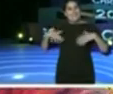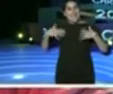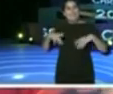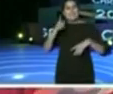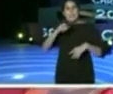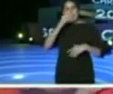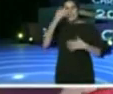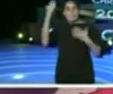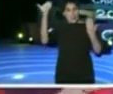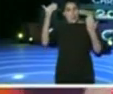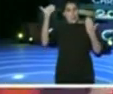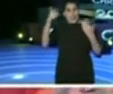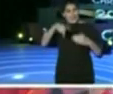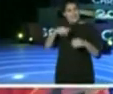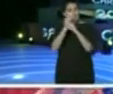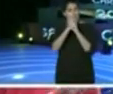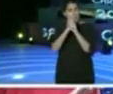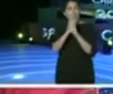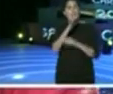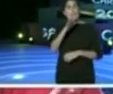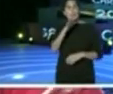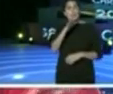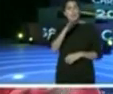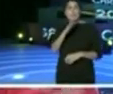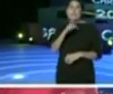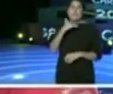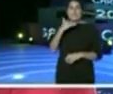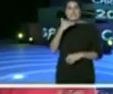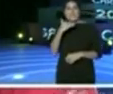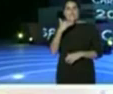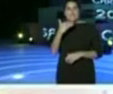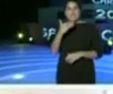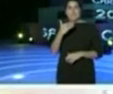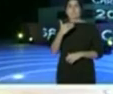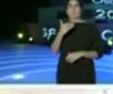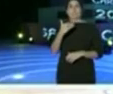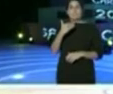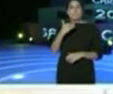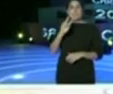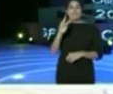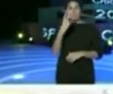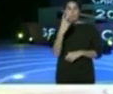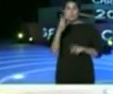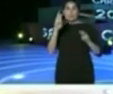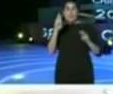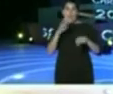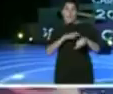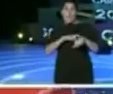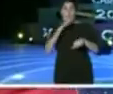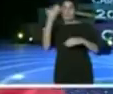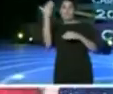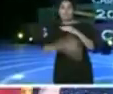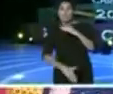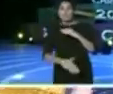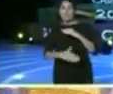enhorabuena al director de esta murga, ya que ha tenido la frialdad, si se podría decir de alguna manera, de cortar el segundo tema por no tener tiempo. Es para la murga